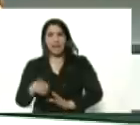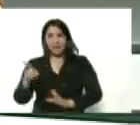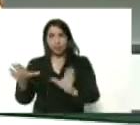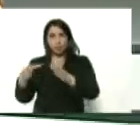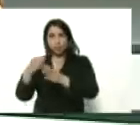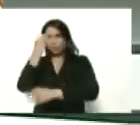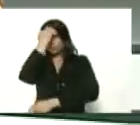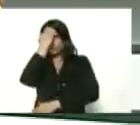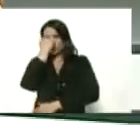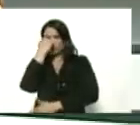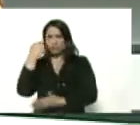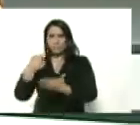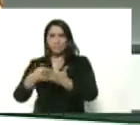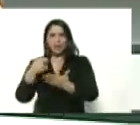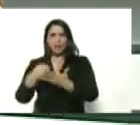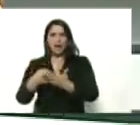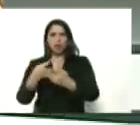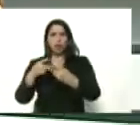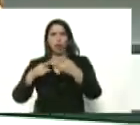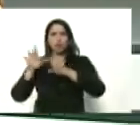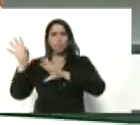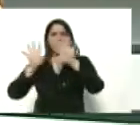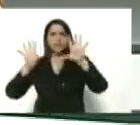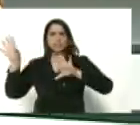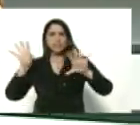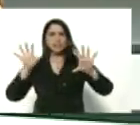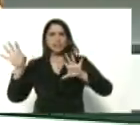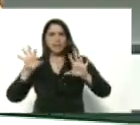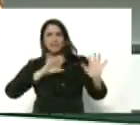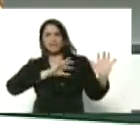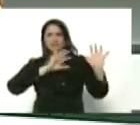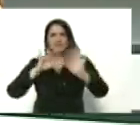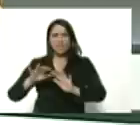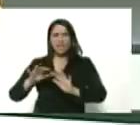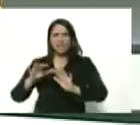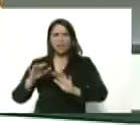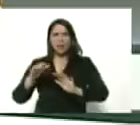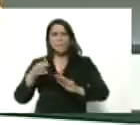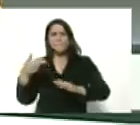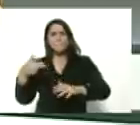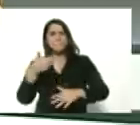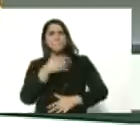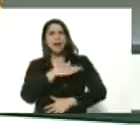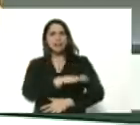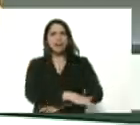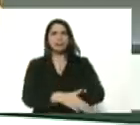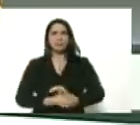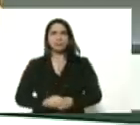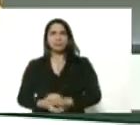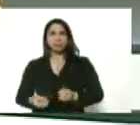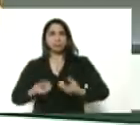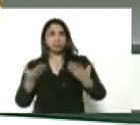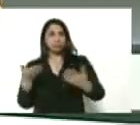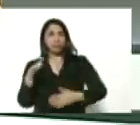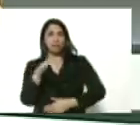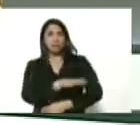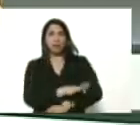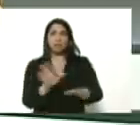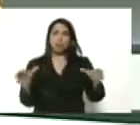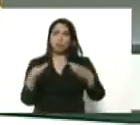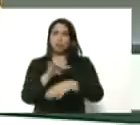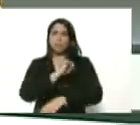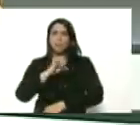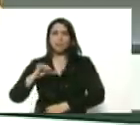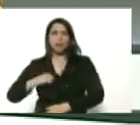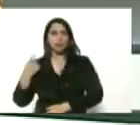terroristas financiados del exterior que vienen a matar, que ofrecen matar, y que en las reuniones en privadas